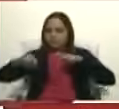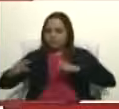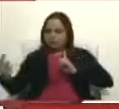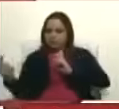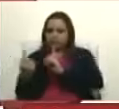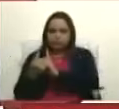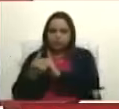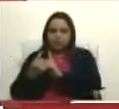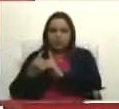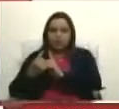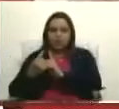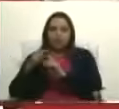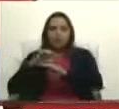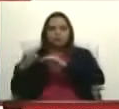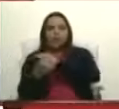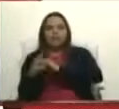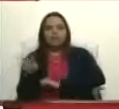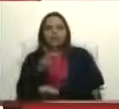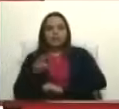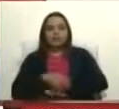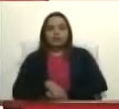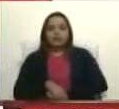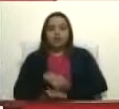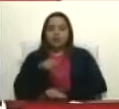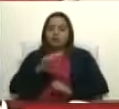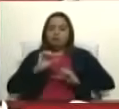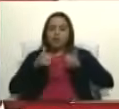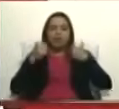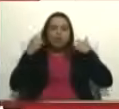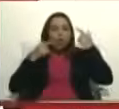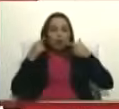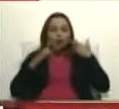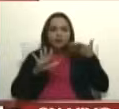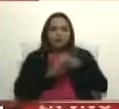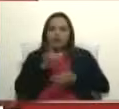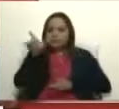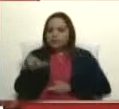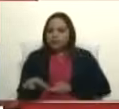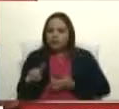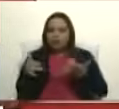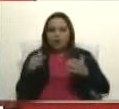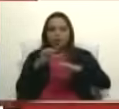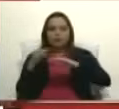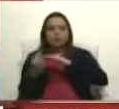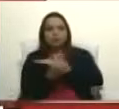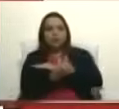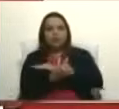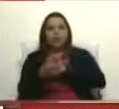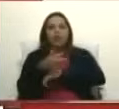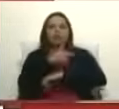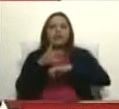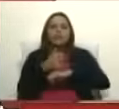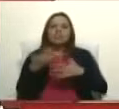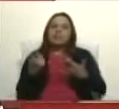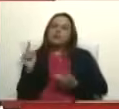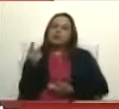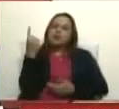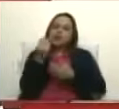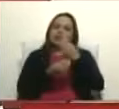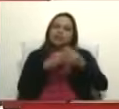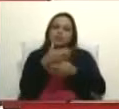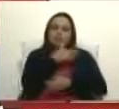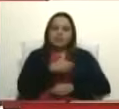Guyana y Venezuela. Cuando esto surgió, la locura de quien gobierna o quienes gobiernan Guyana, ¿qué fue lo primero que hizo el presidente Nicolás